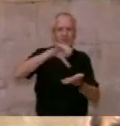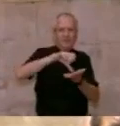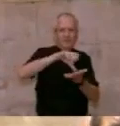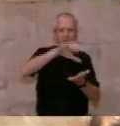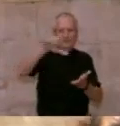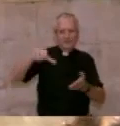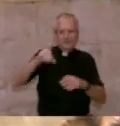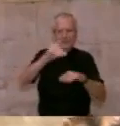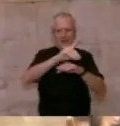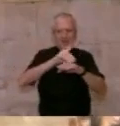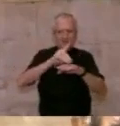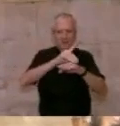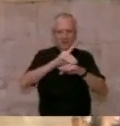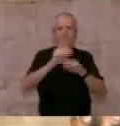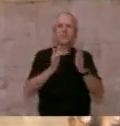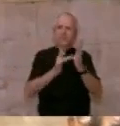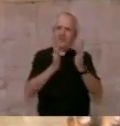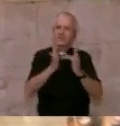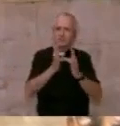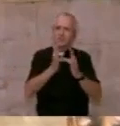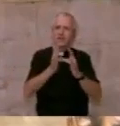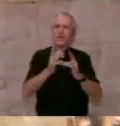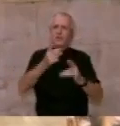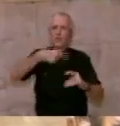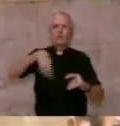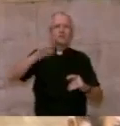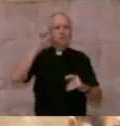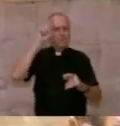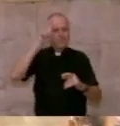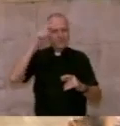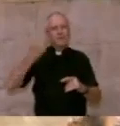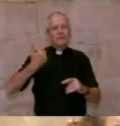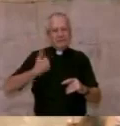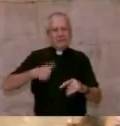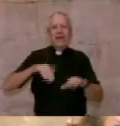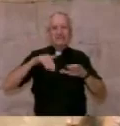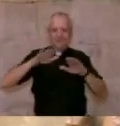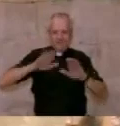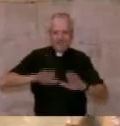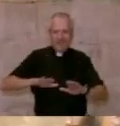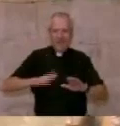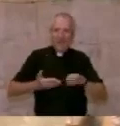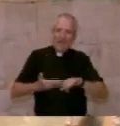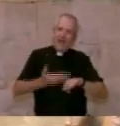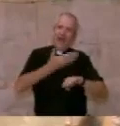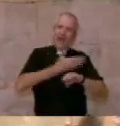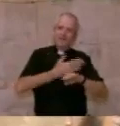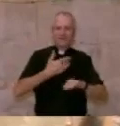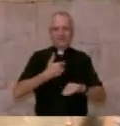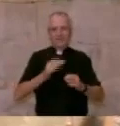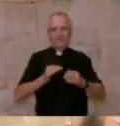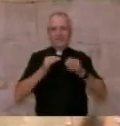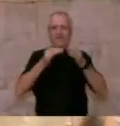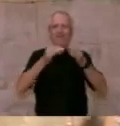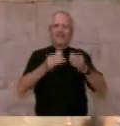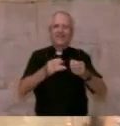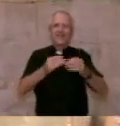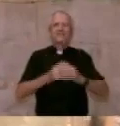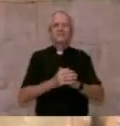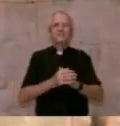diócesis tortosina, donde Jesús, nuestro Maestro y Señor, ya está antes que un servidor llegue.